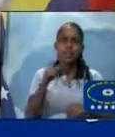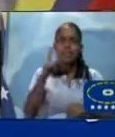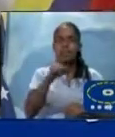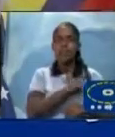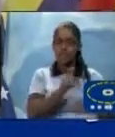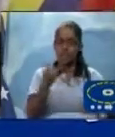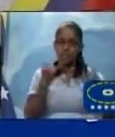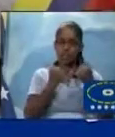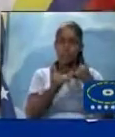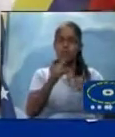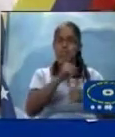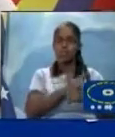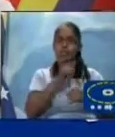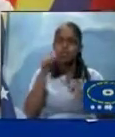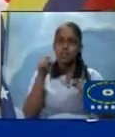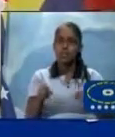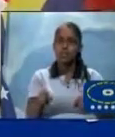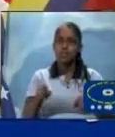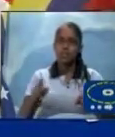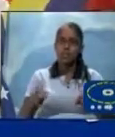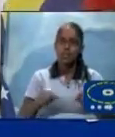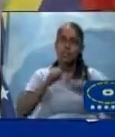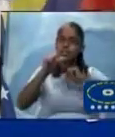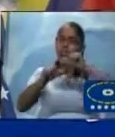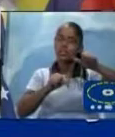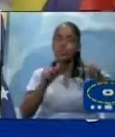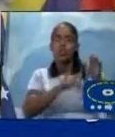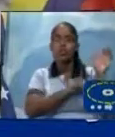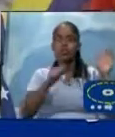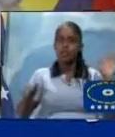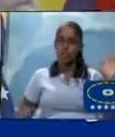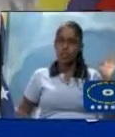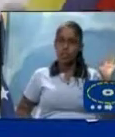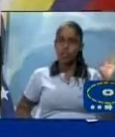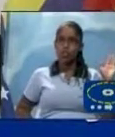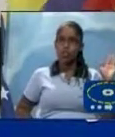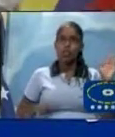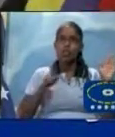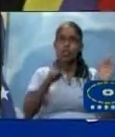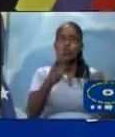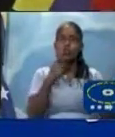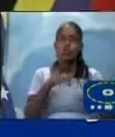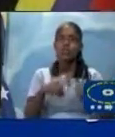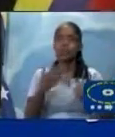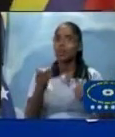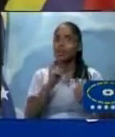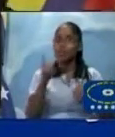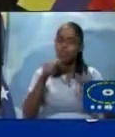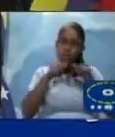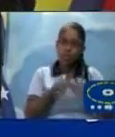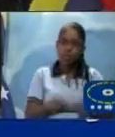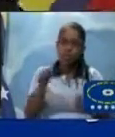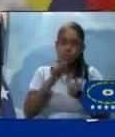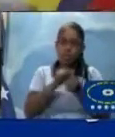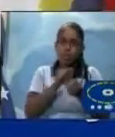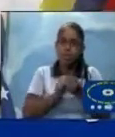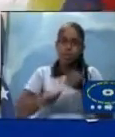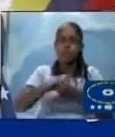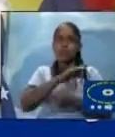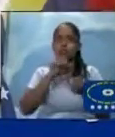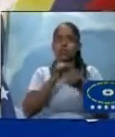del fin del siglo? Señor, usted dice que no quedará piedra sobre